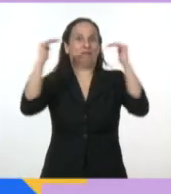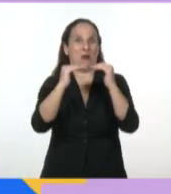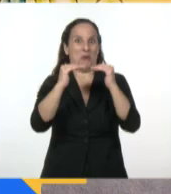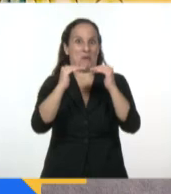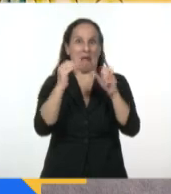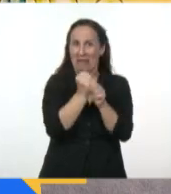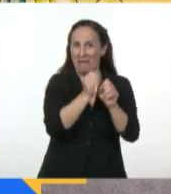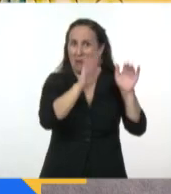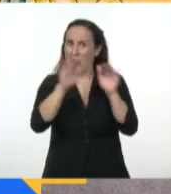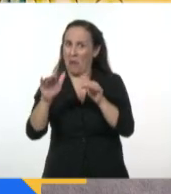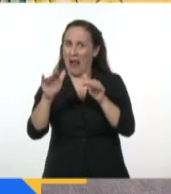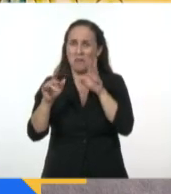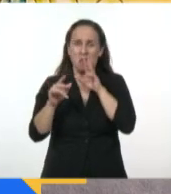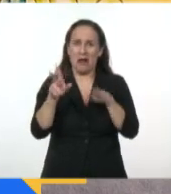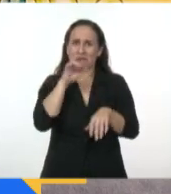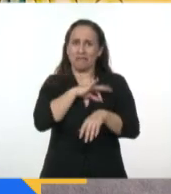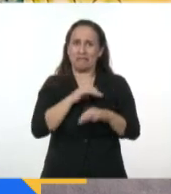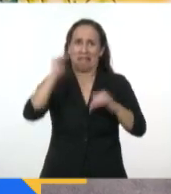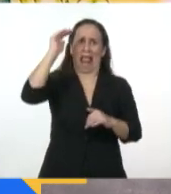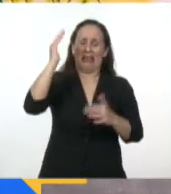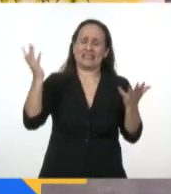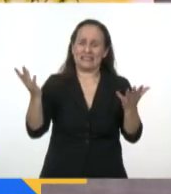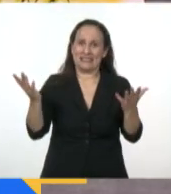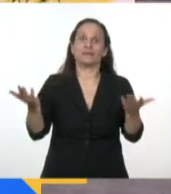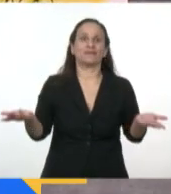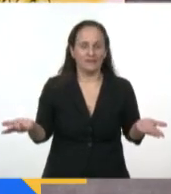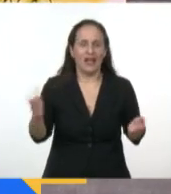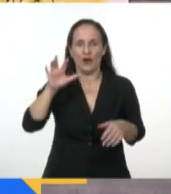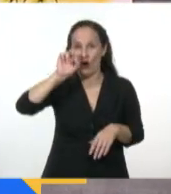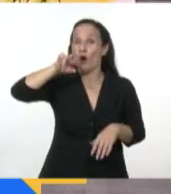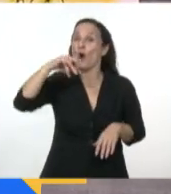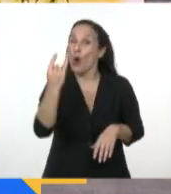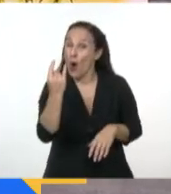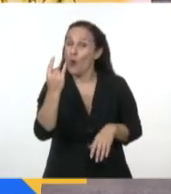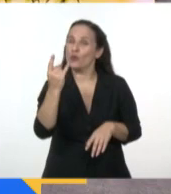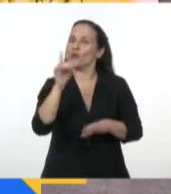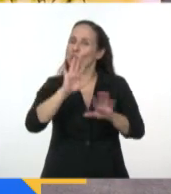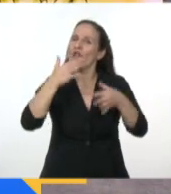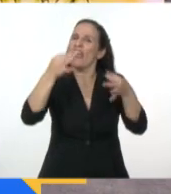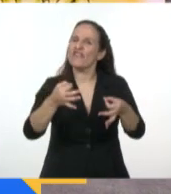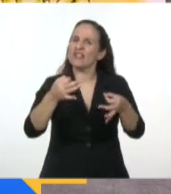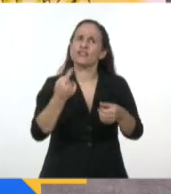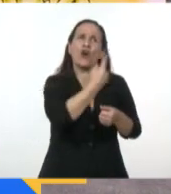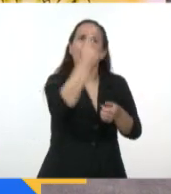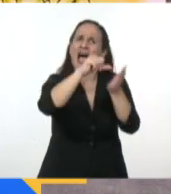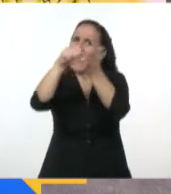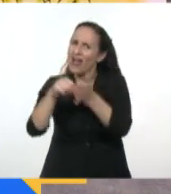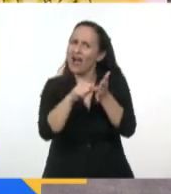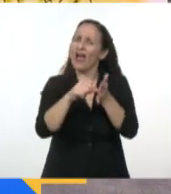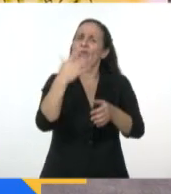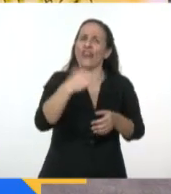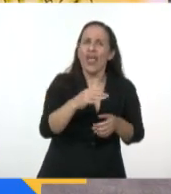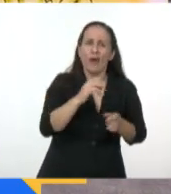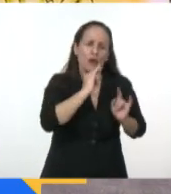tarea. Absolutamente, y para eso la ONU lo define y cada uno de los estados debe comprometerse creando